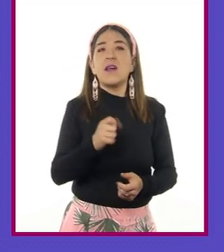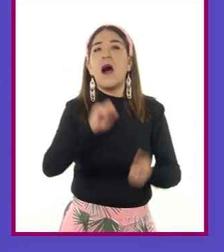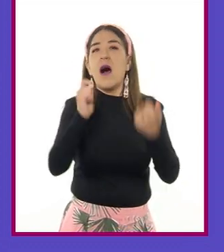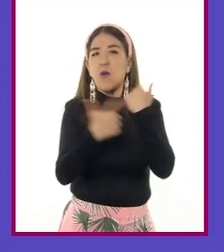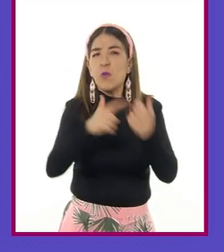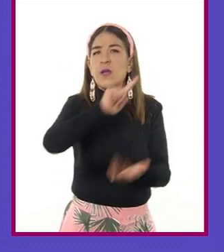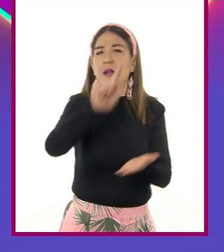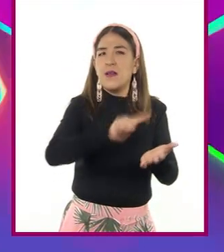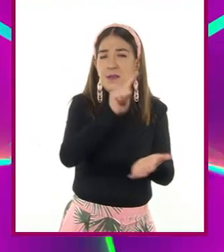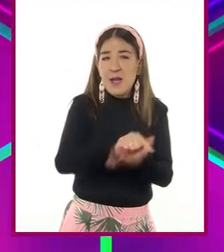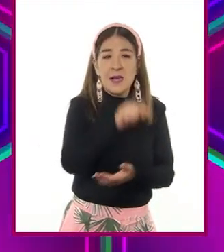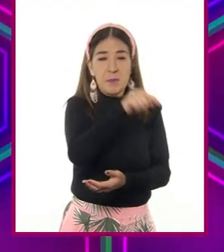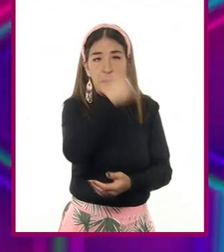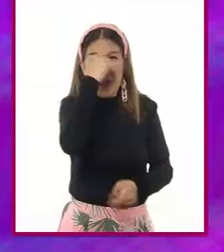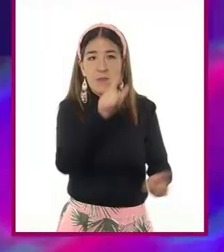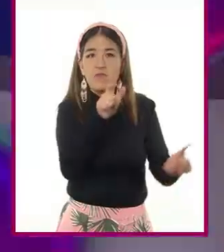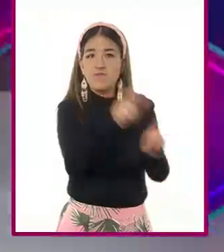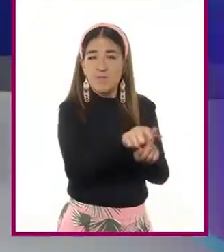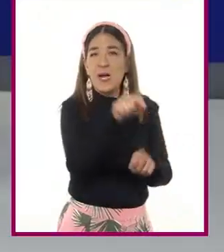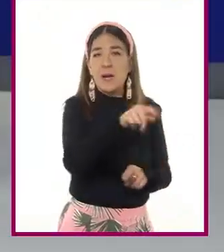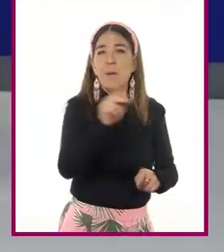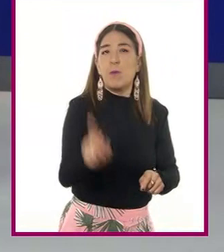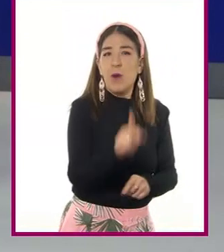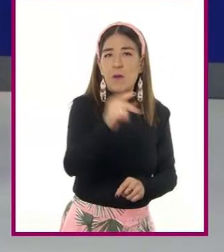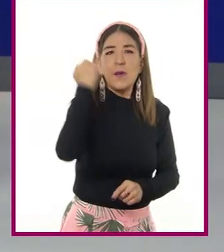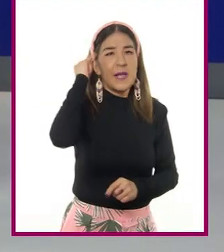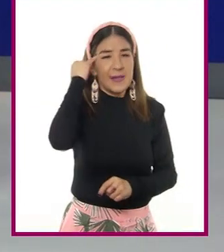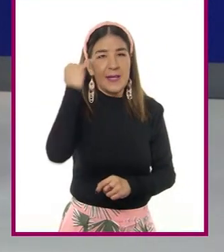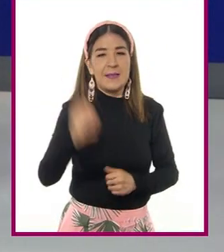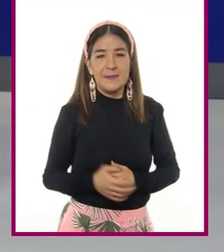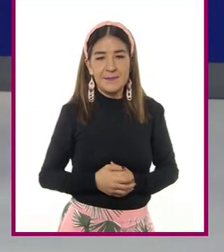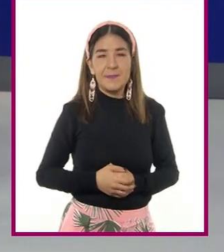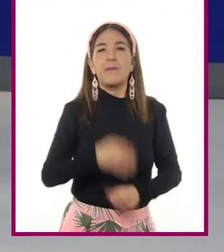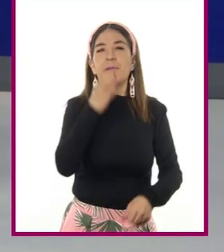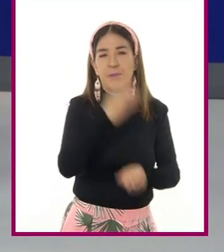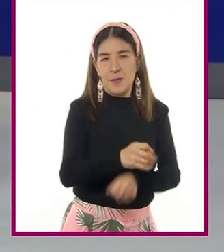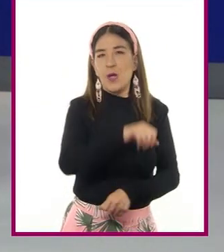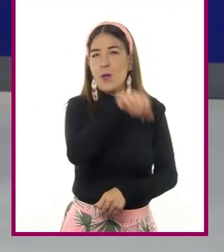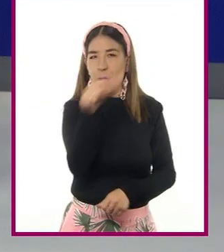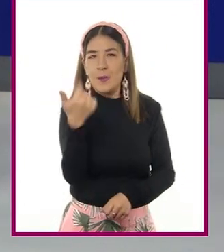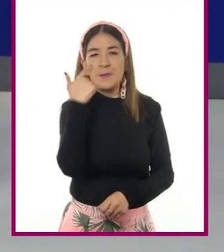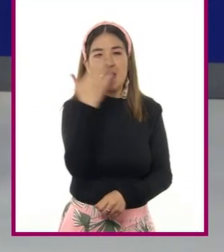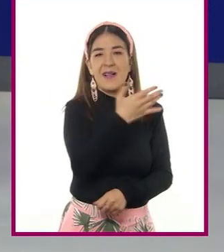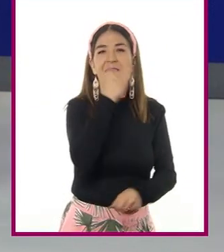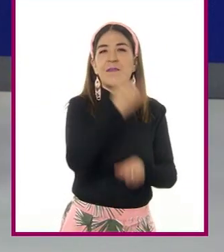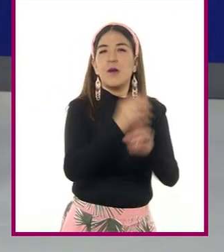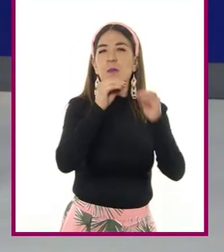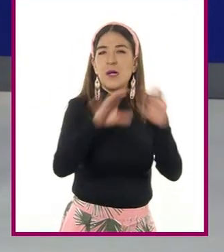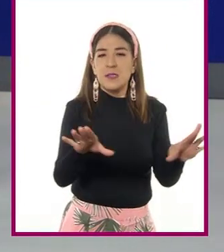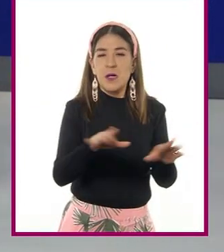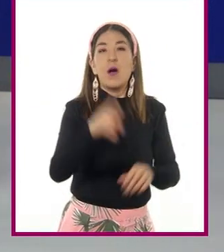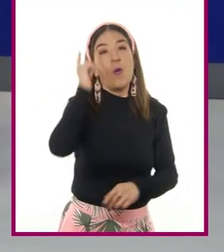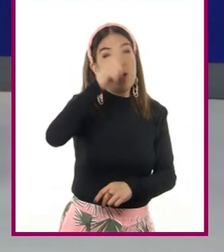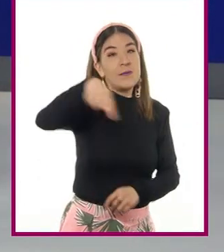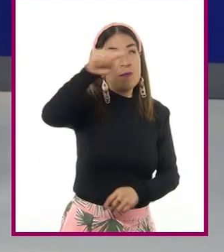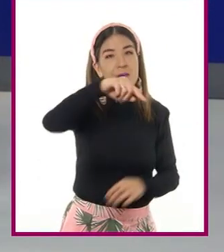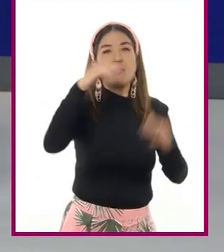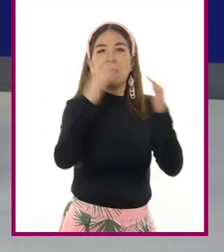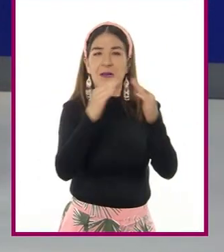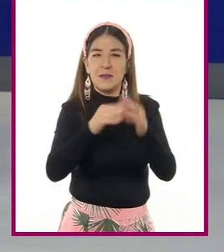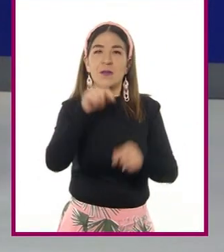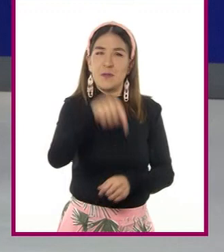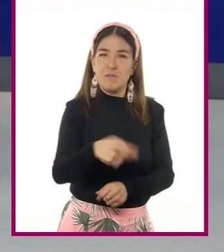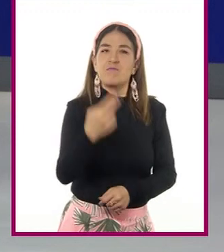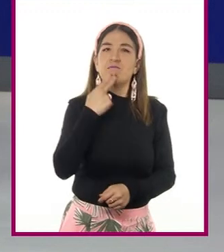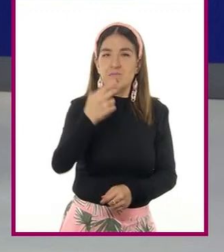estos pueblos indígenas? Y terminamos con este esquema informativo. Espero que allá en casa les haya